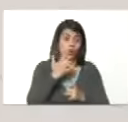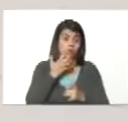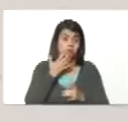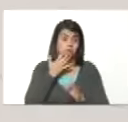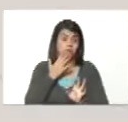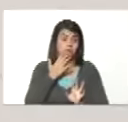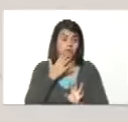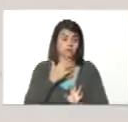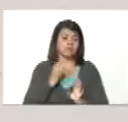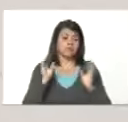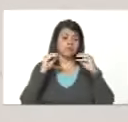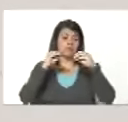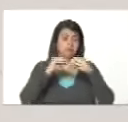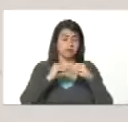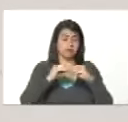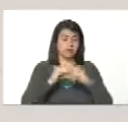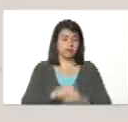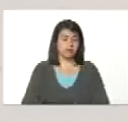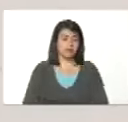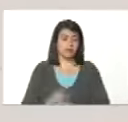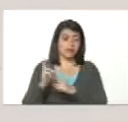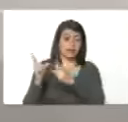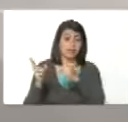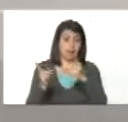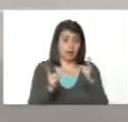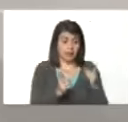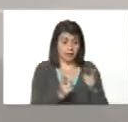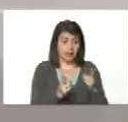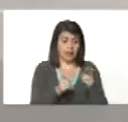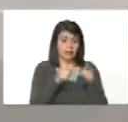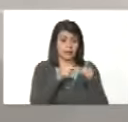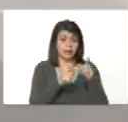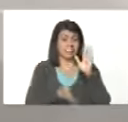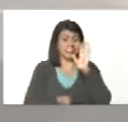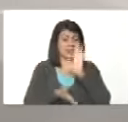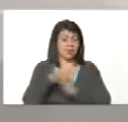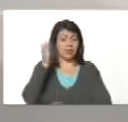oportunamente y adecuadamente invitados a salir de ese país.